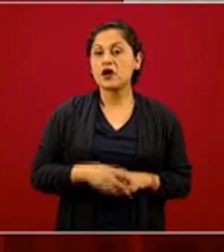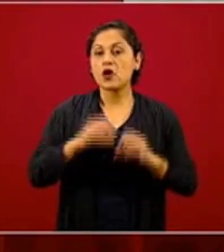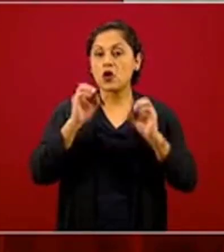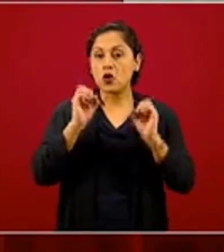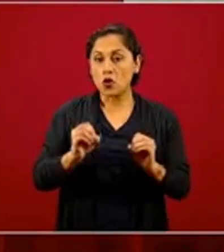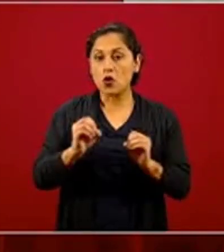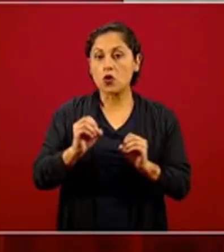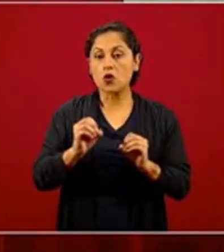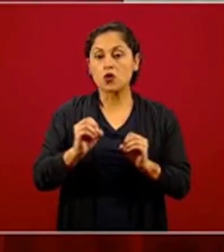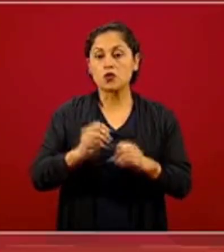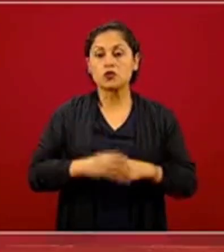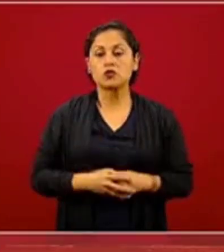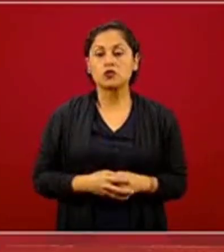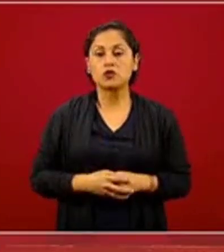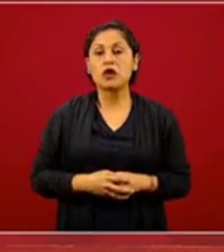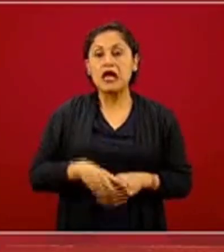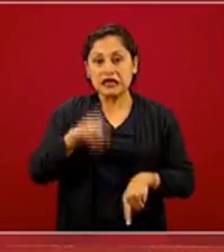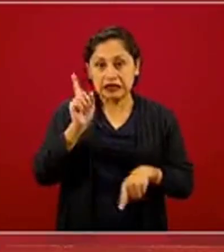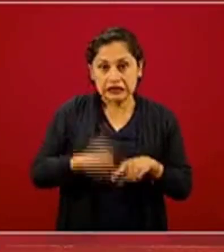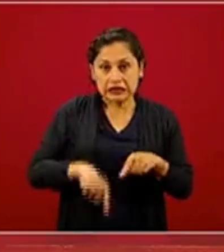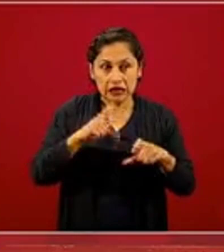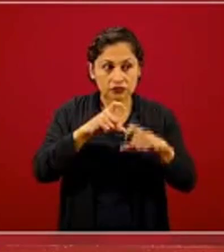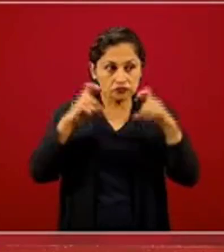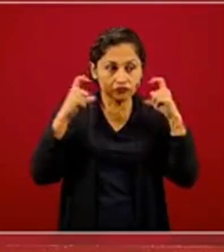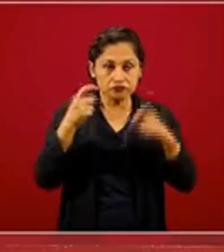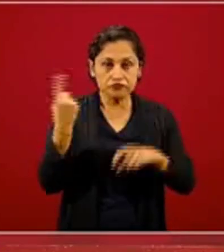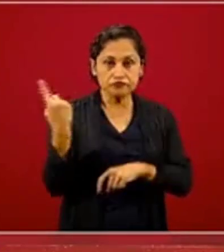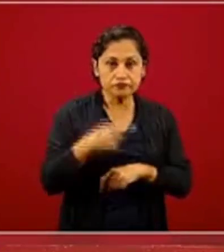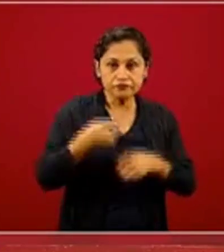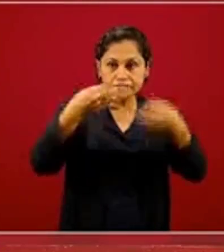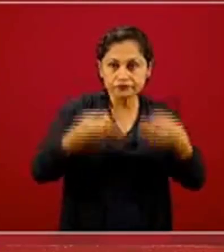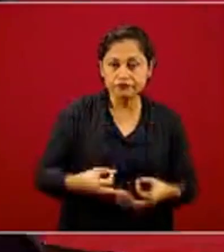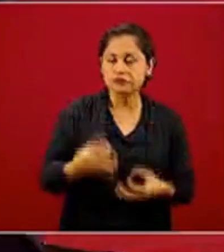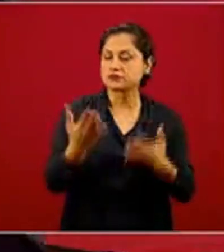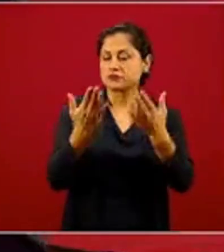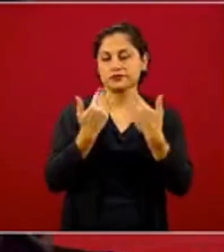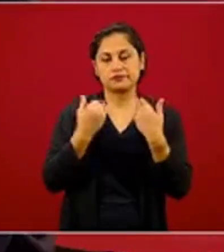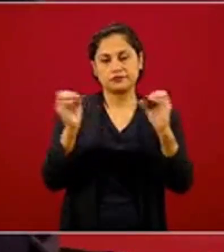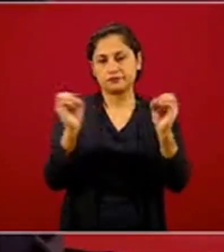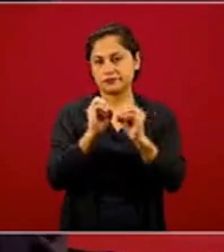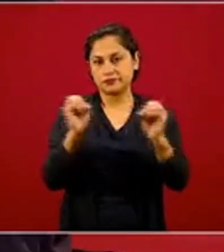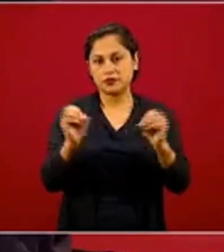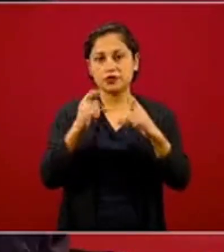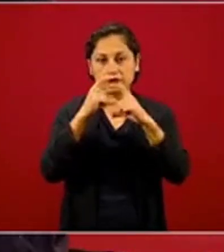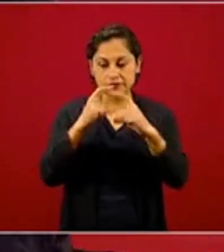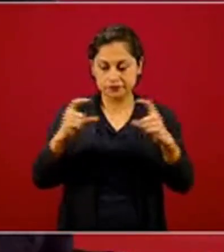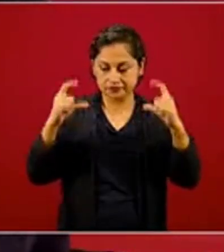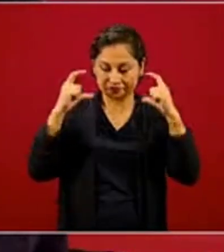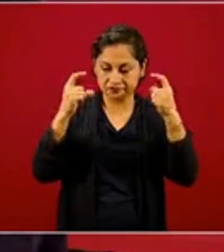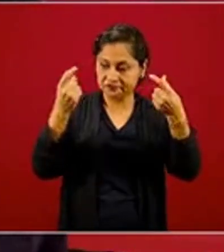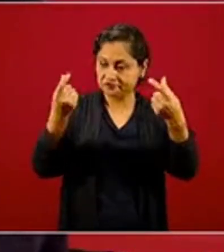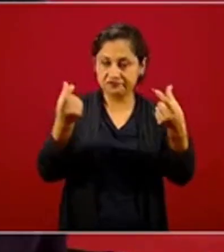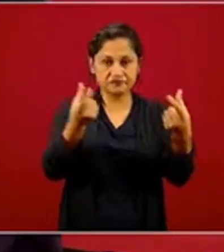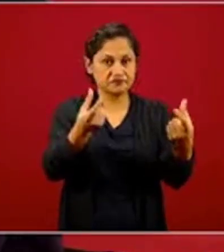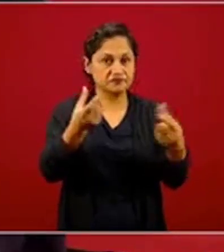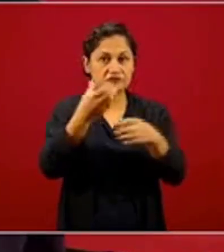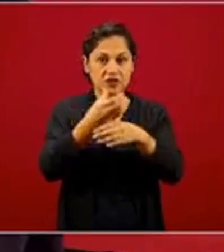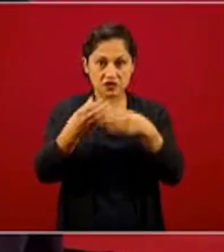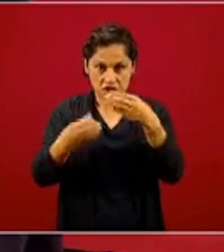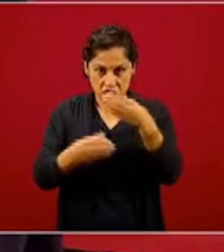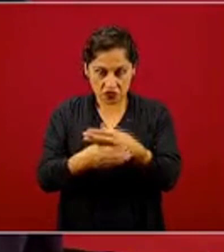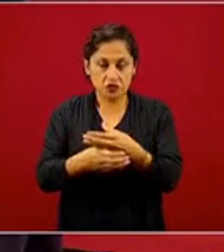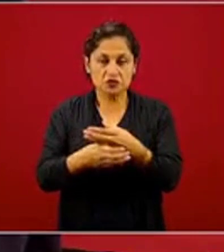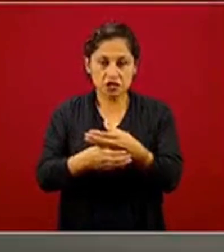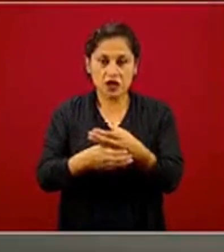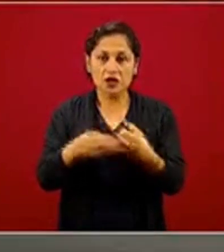general en contra del cubrebocas. El cubrebocas, que es un objeto, un artefacto plano,